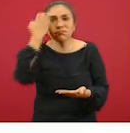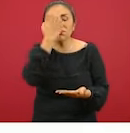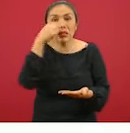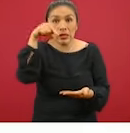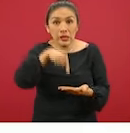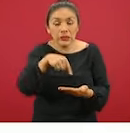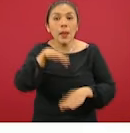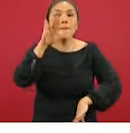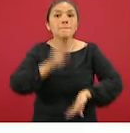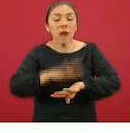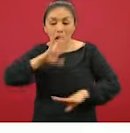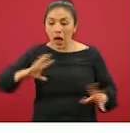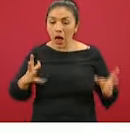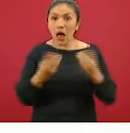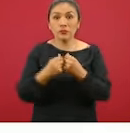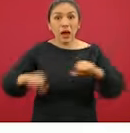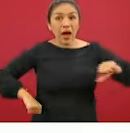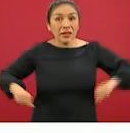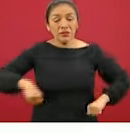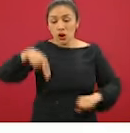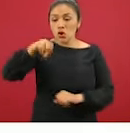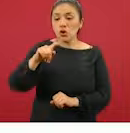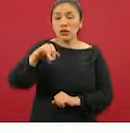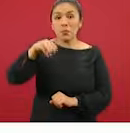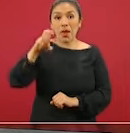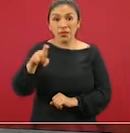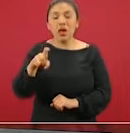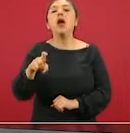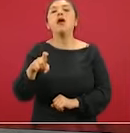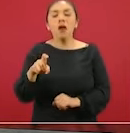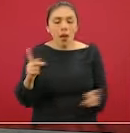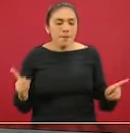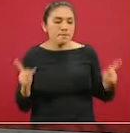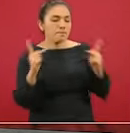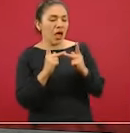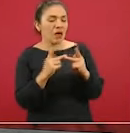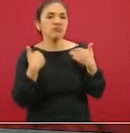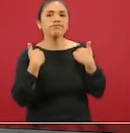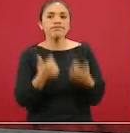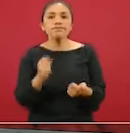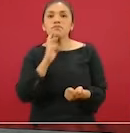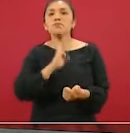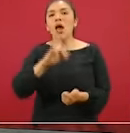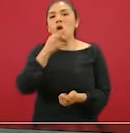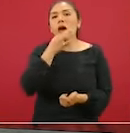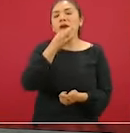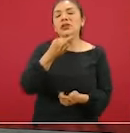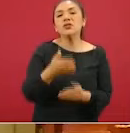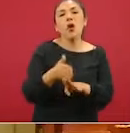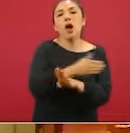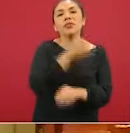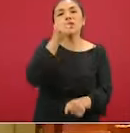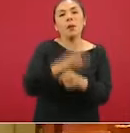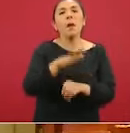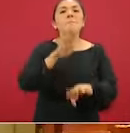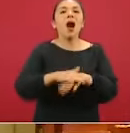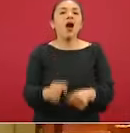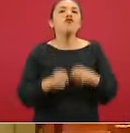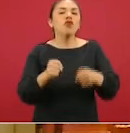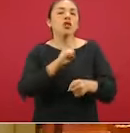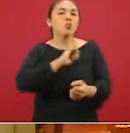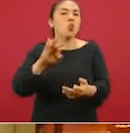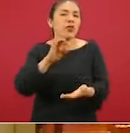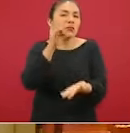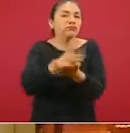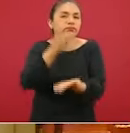al sumarlo a la actividad de Notimed, podemos también tener una mejor señal que sea más fuerte para la